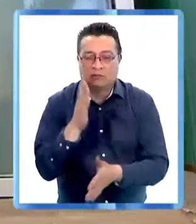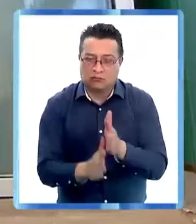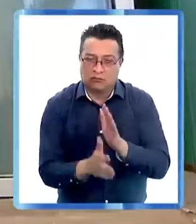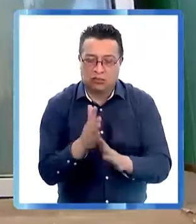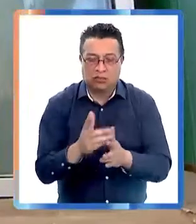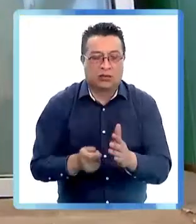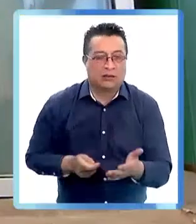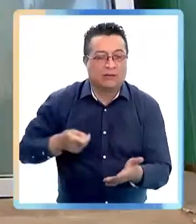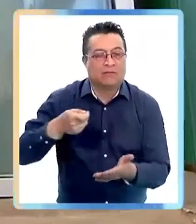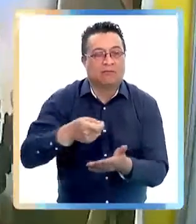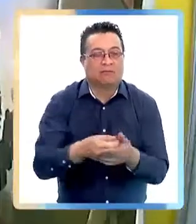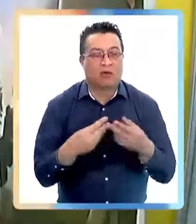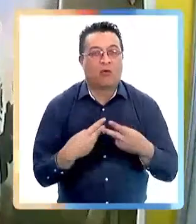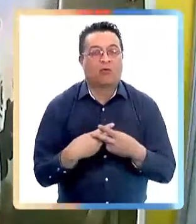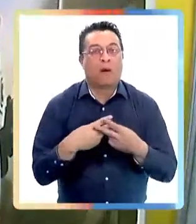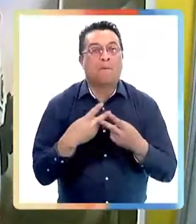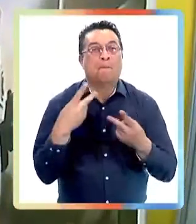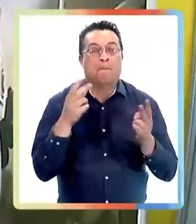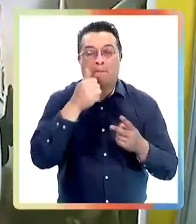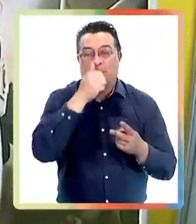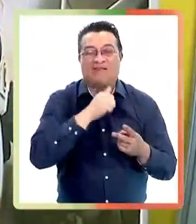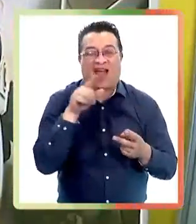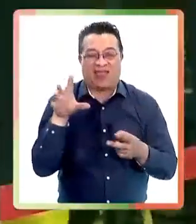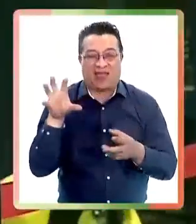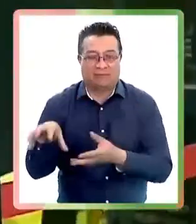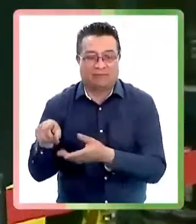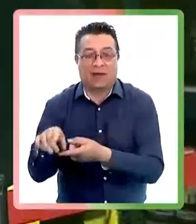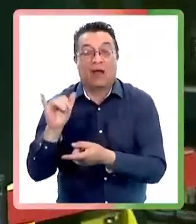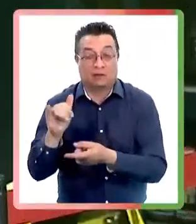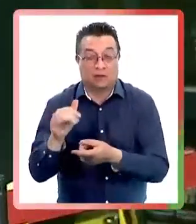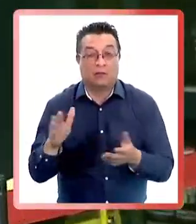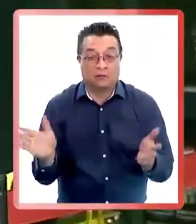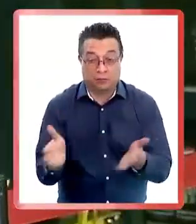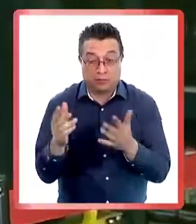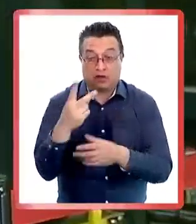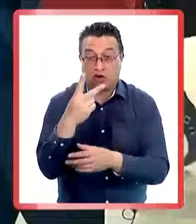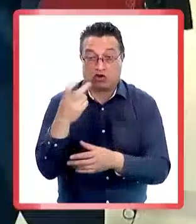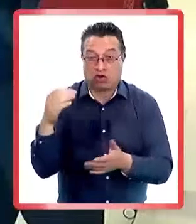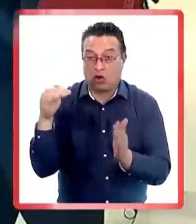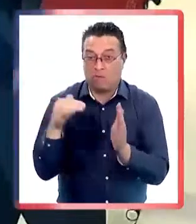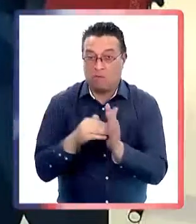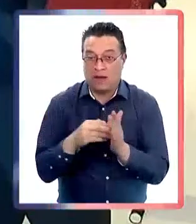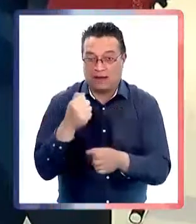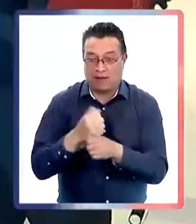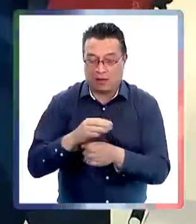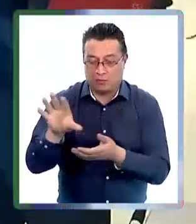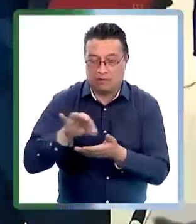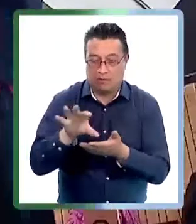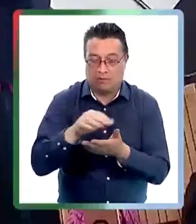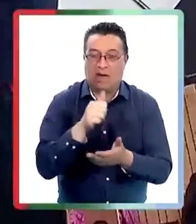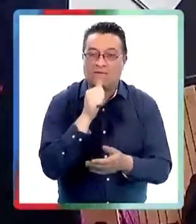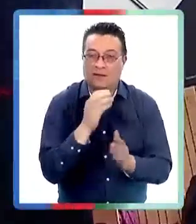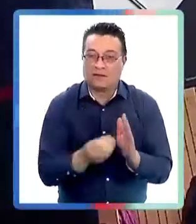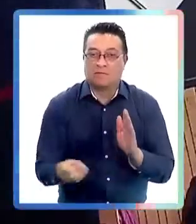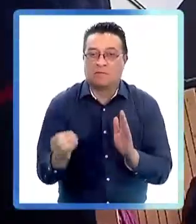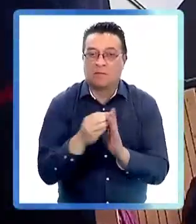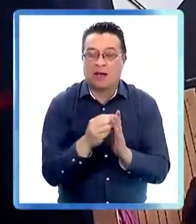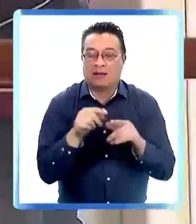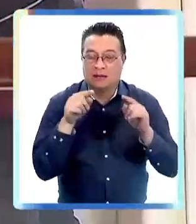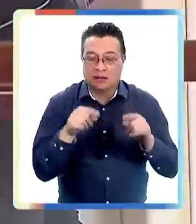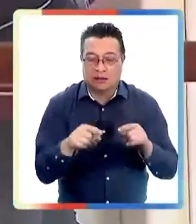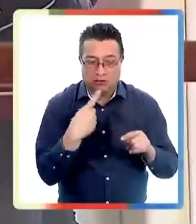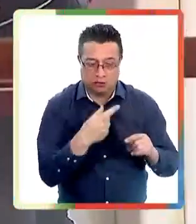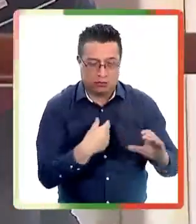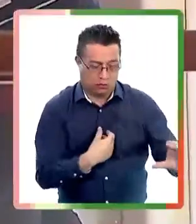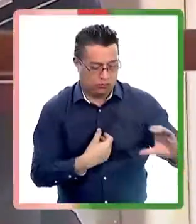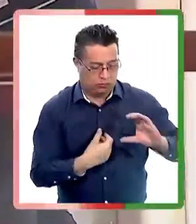agilizar la inversión privada. Tenemos un compromiso para generar 200.000 puestos de empleo y creemos que a través de los